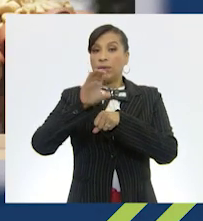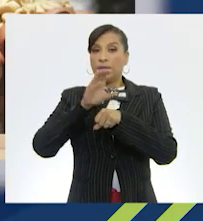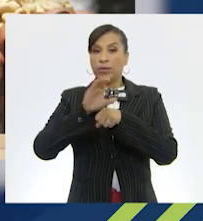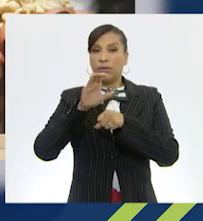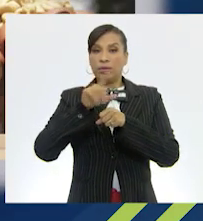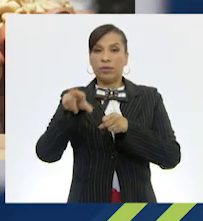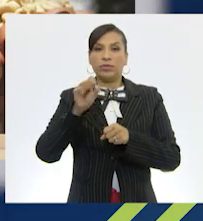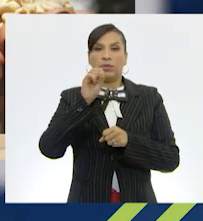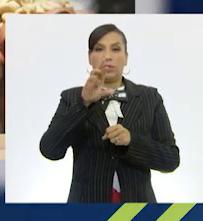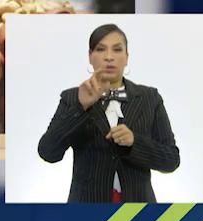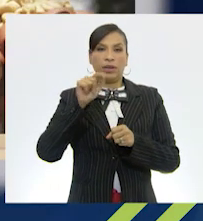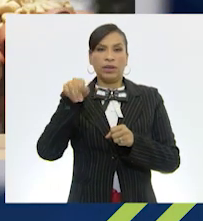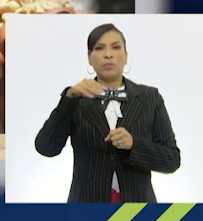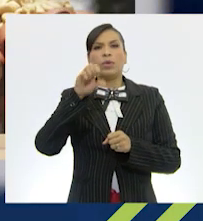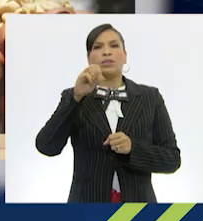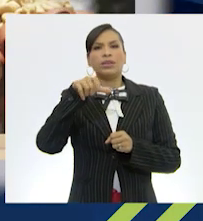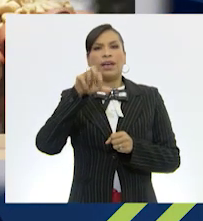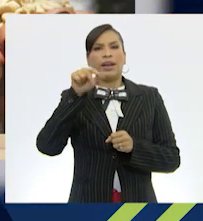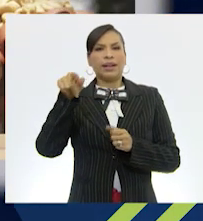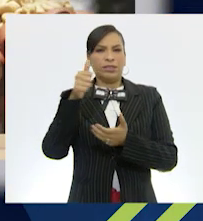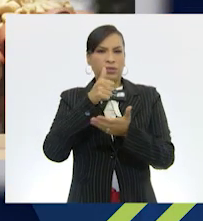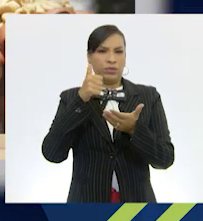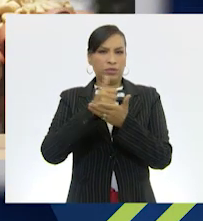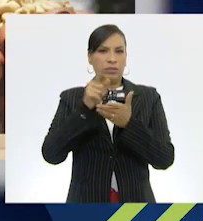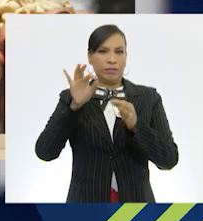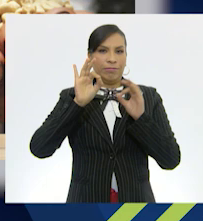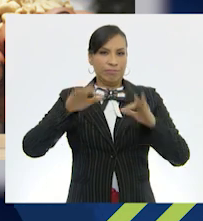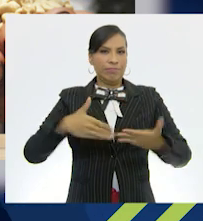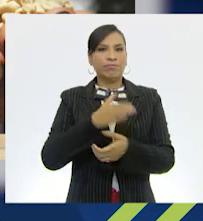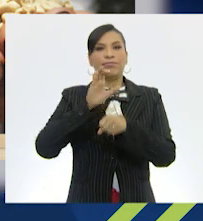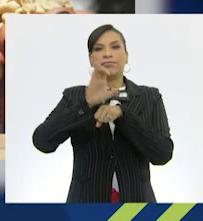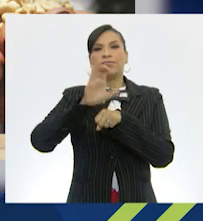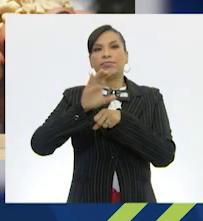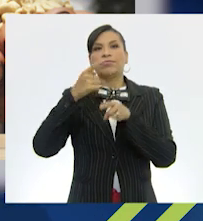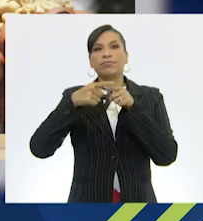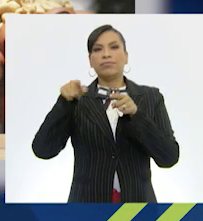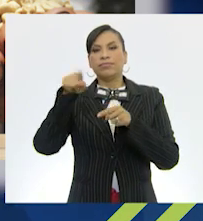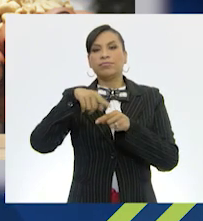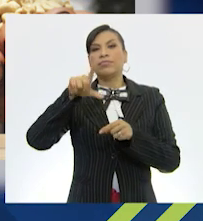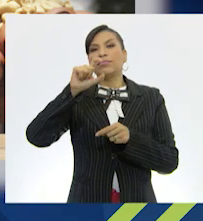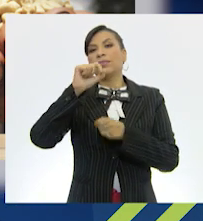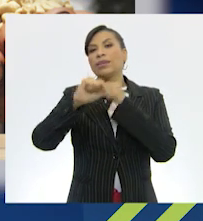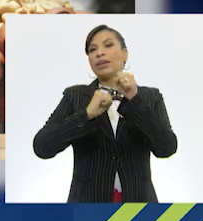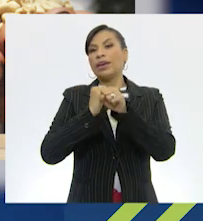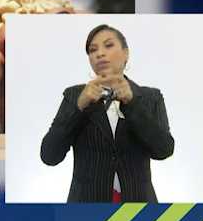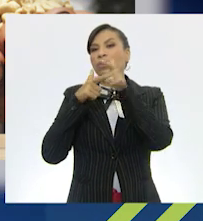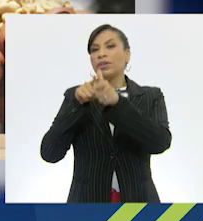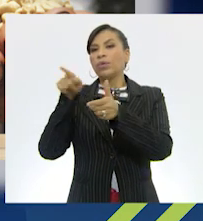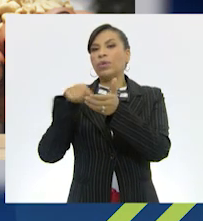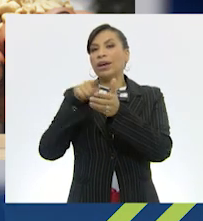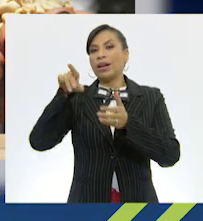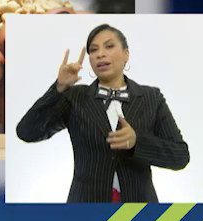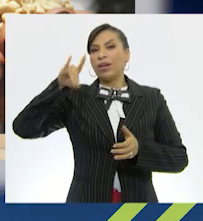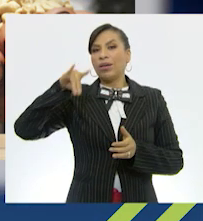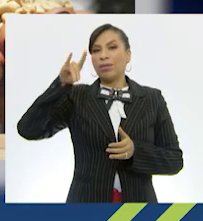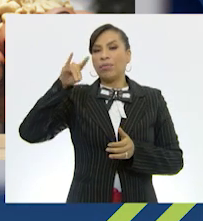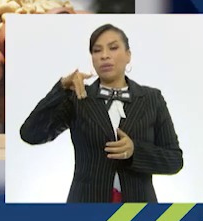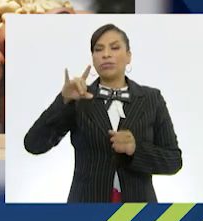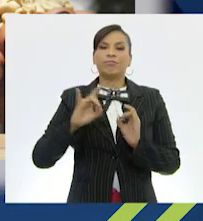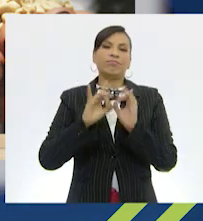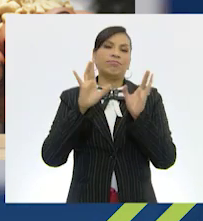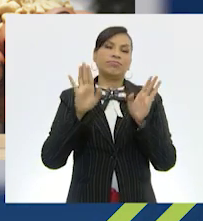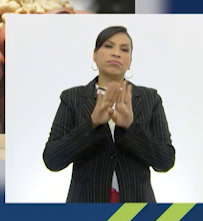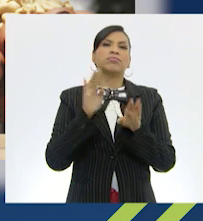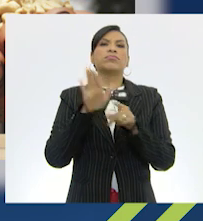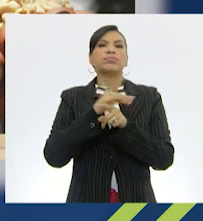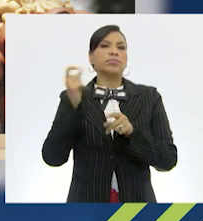Sucre. Mosqueira es un ciudadano colombiano que ha residido por cerca de 20 años en Bolivia. Lamento el hecho de que a